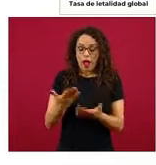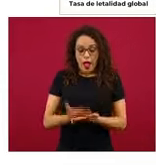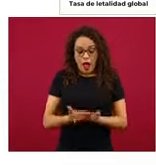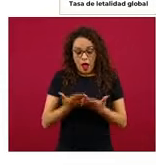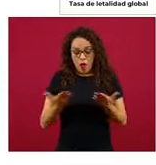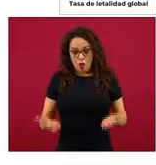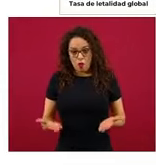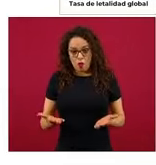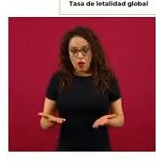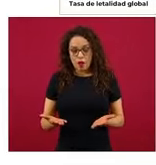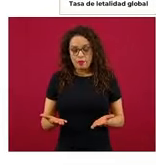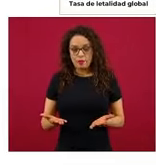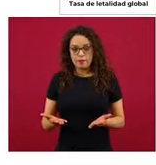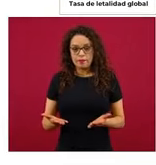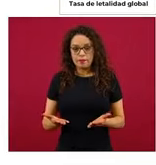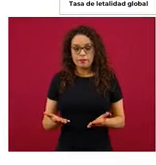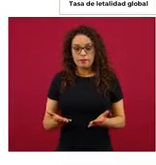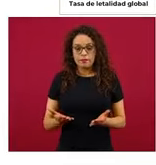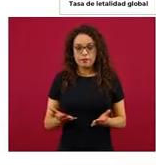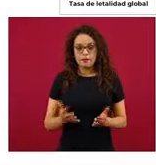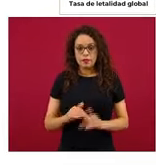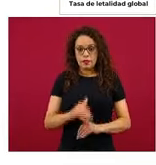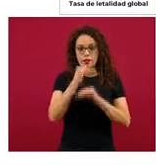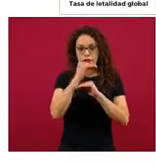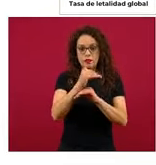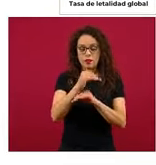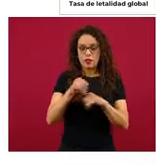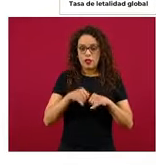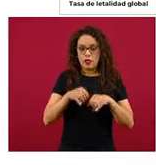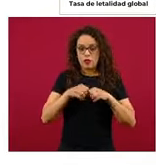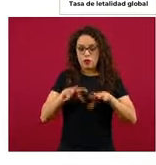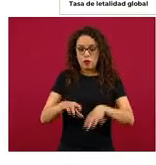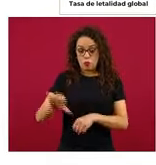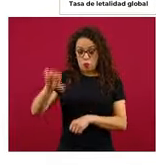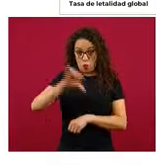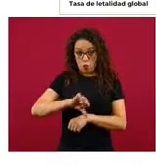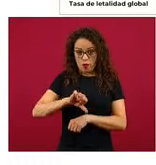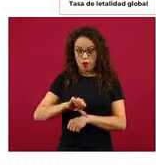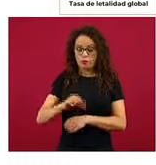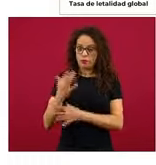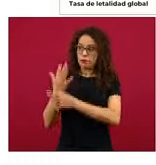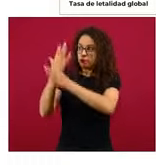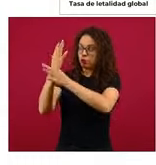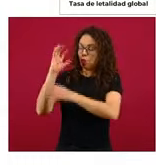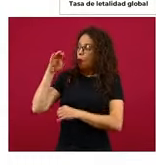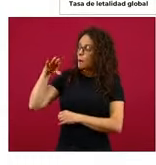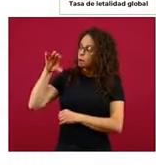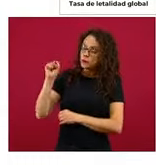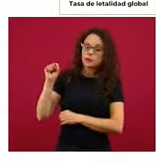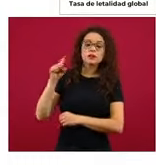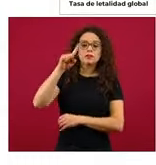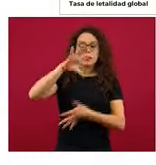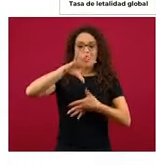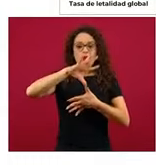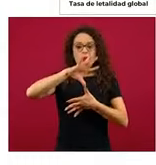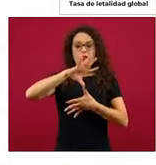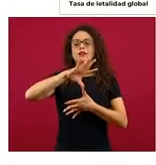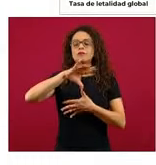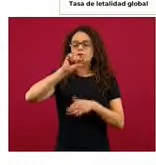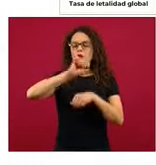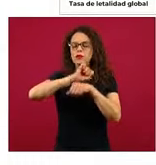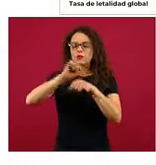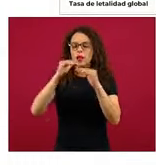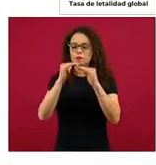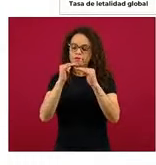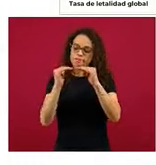el corte de la información de la OMS del día de hoy también, bueno, América supera nuevamente y ligeramente a